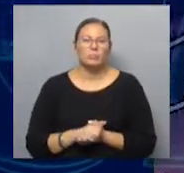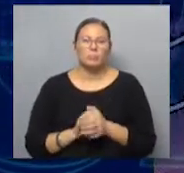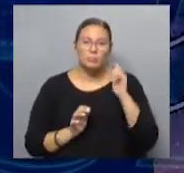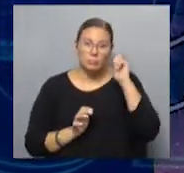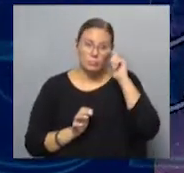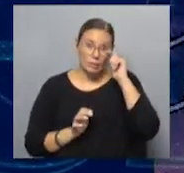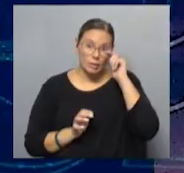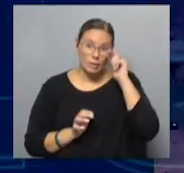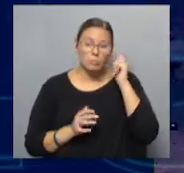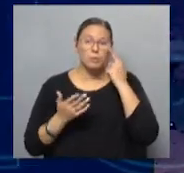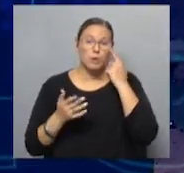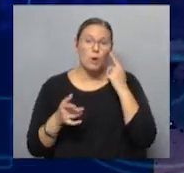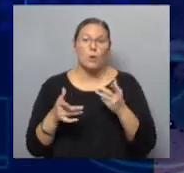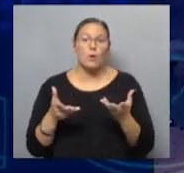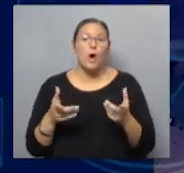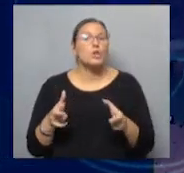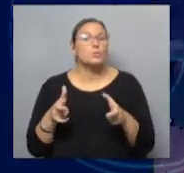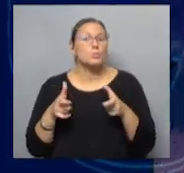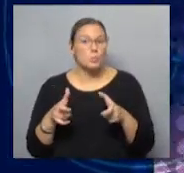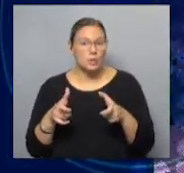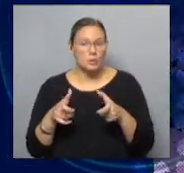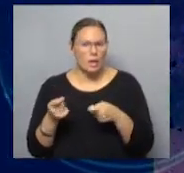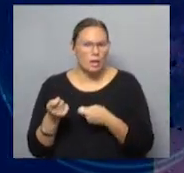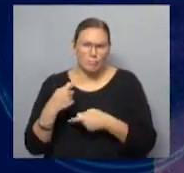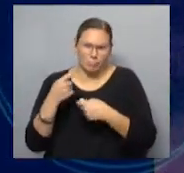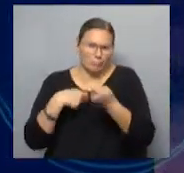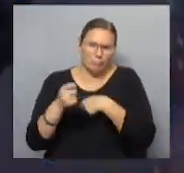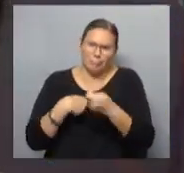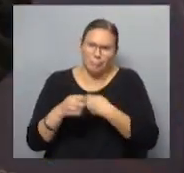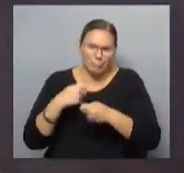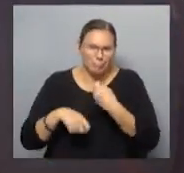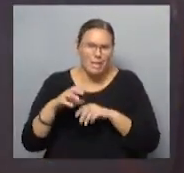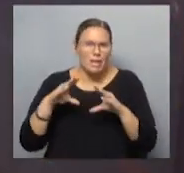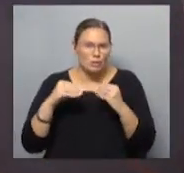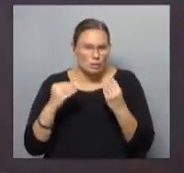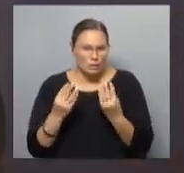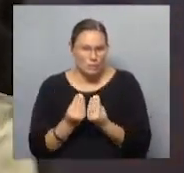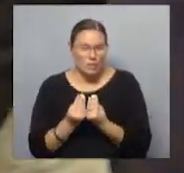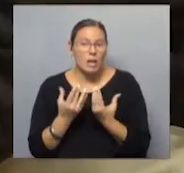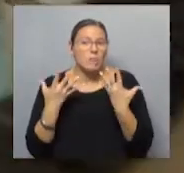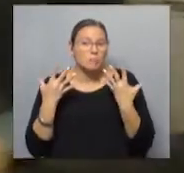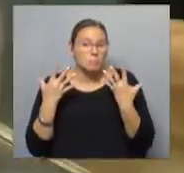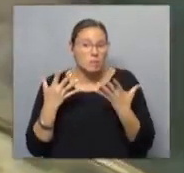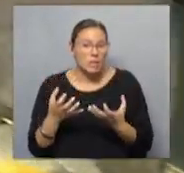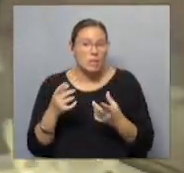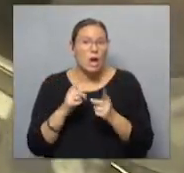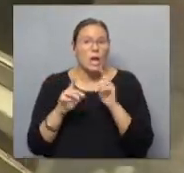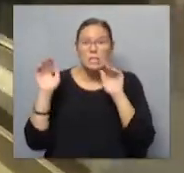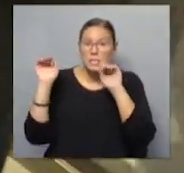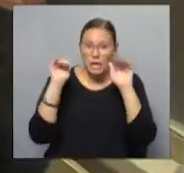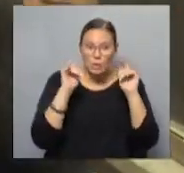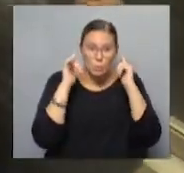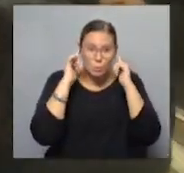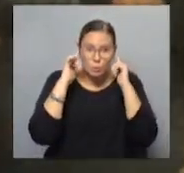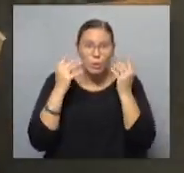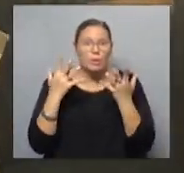Bueno, muchachos, les deseamos éxitos, que sigan vendiendo tortas fritas. Si quieren enviar algún saludito,